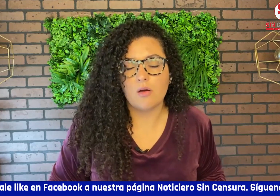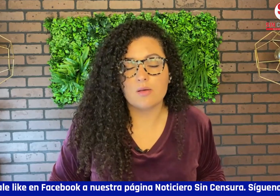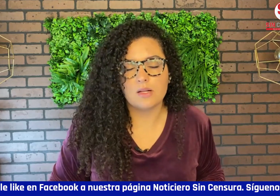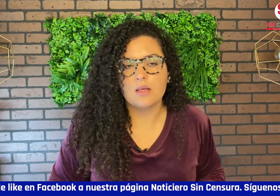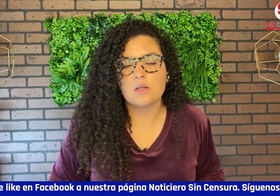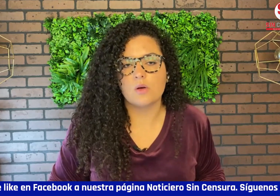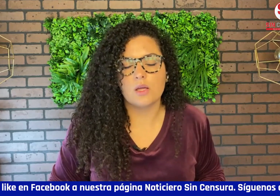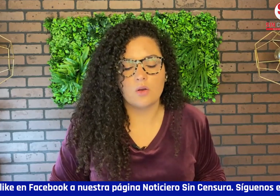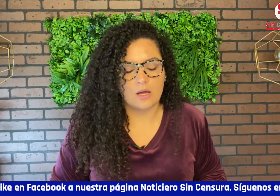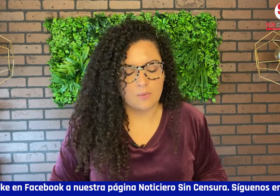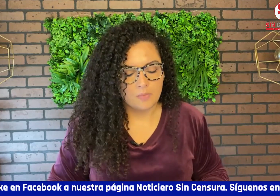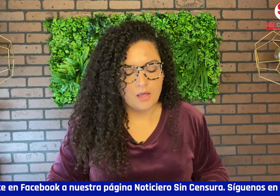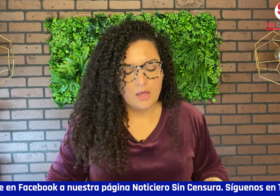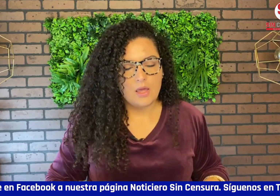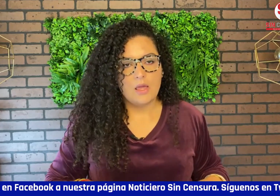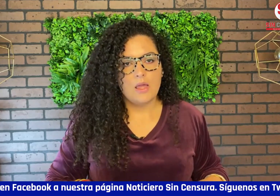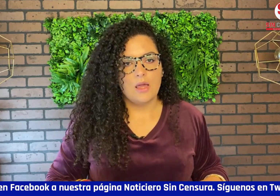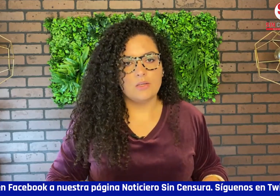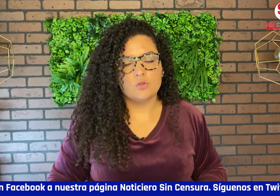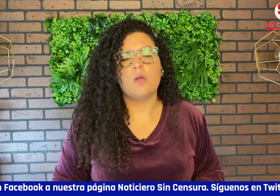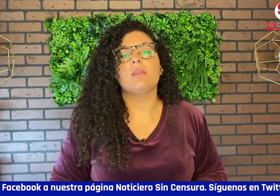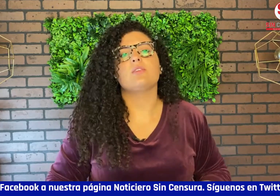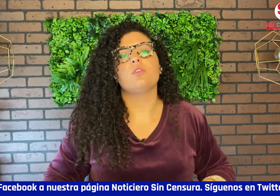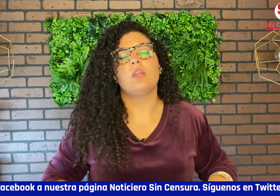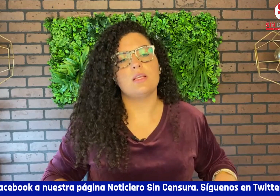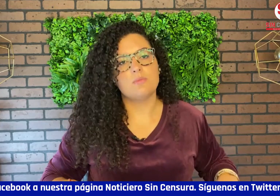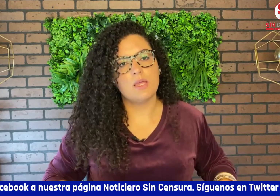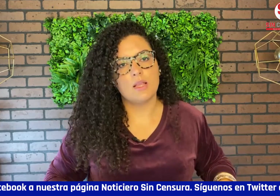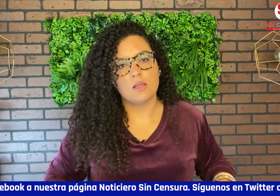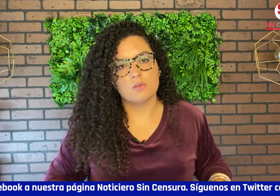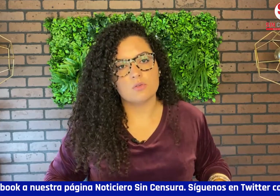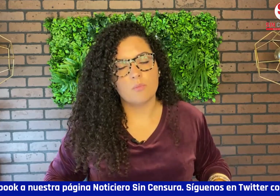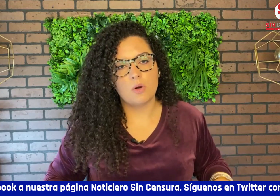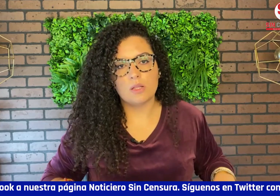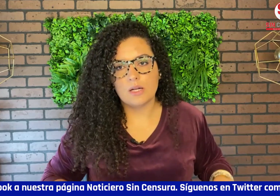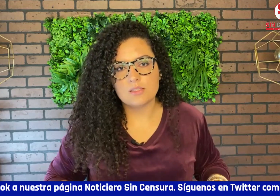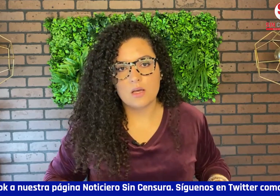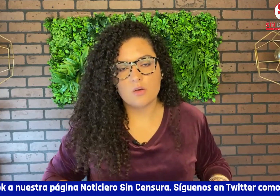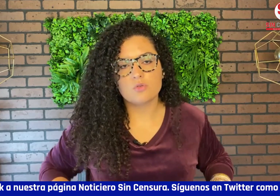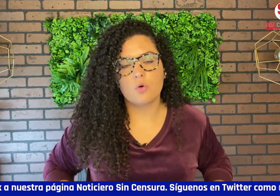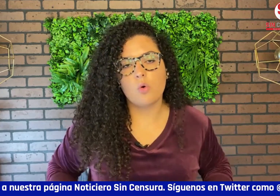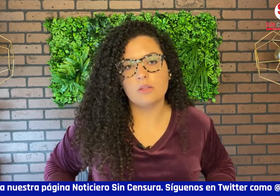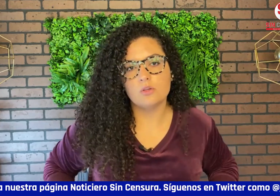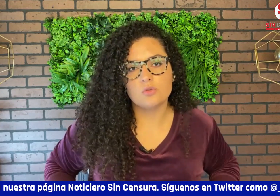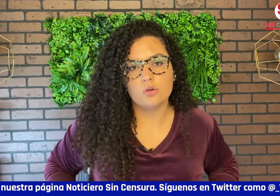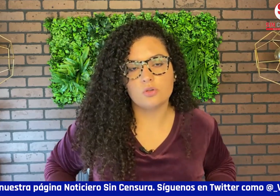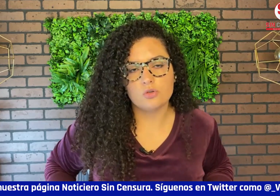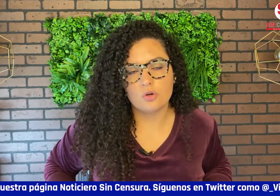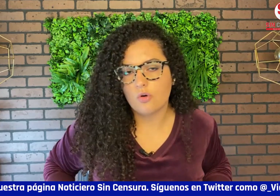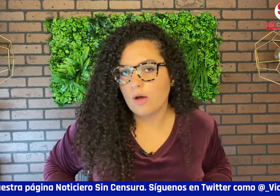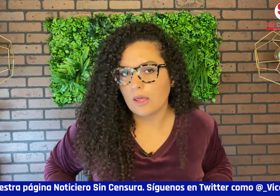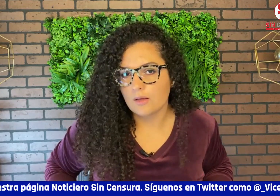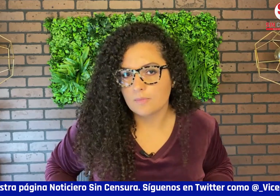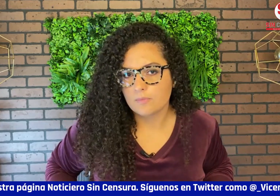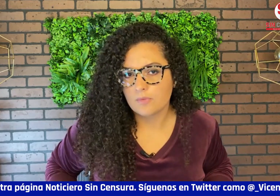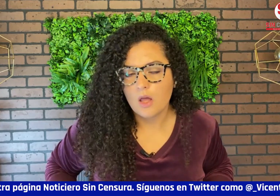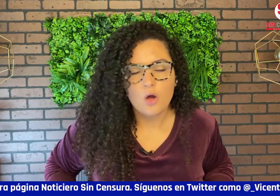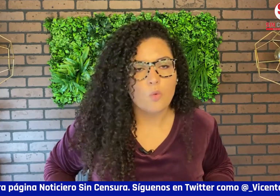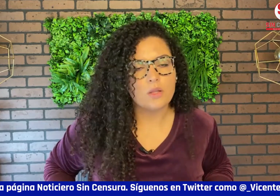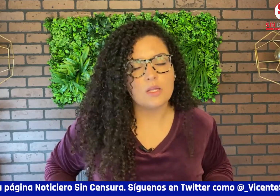el problema más grande y es a lo que quiero llegar. Estos solamente son 3 mediáticos, pero atrás de ellos, ¿cuántos otros no